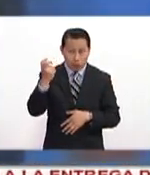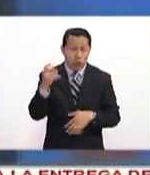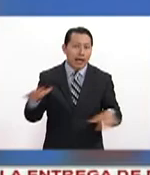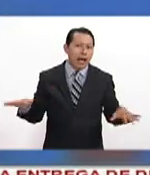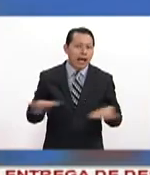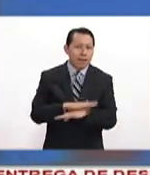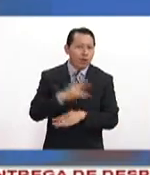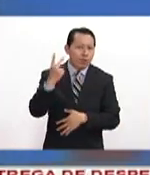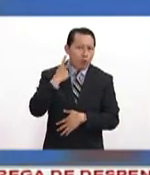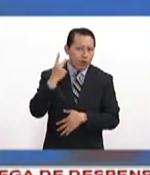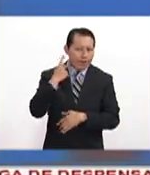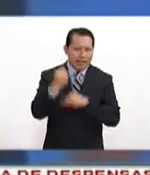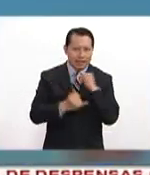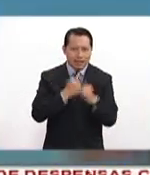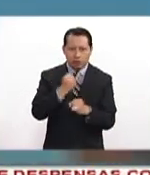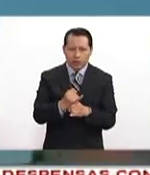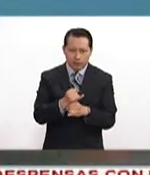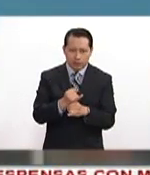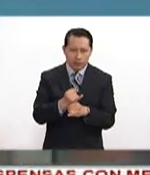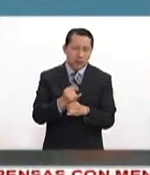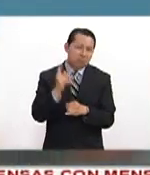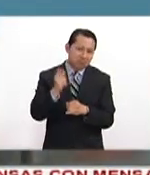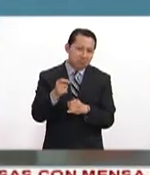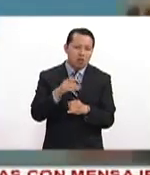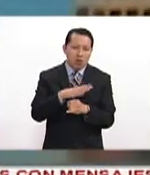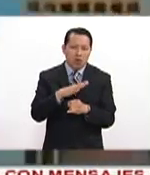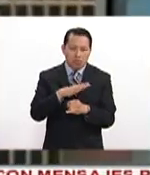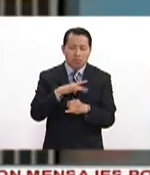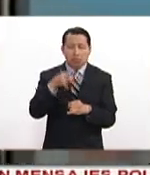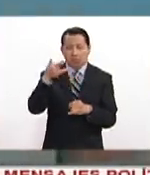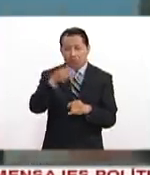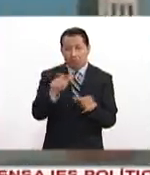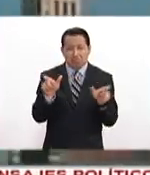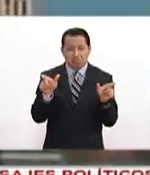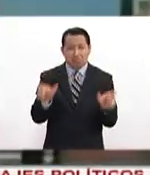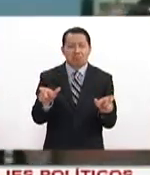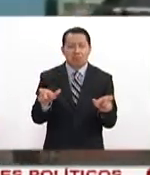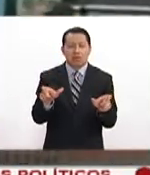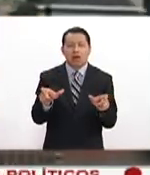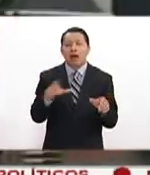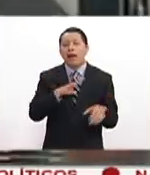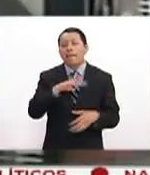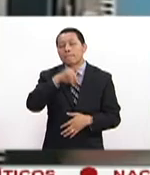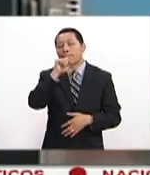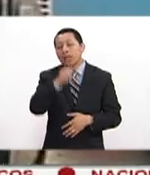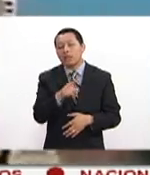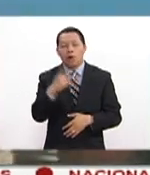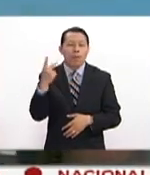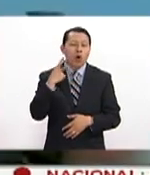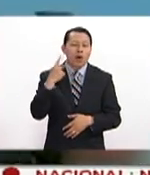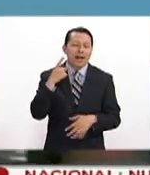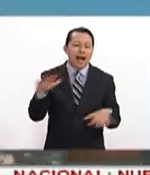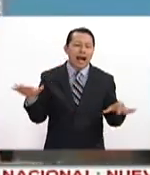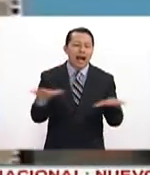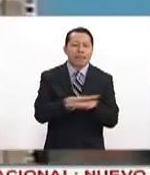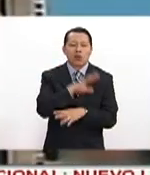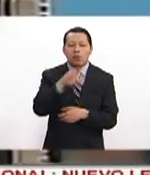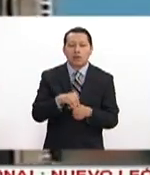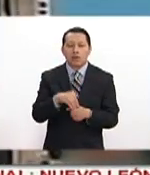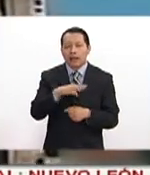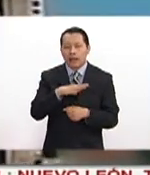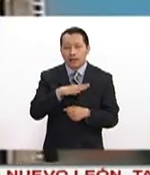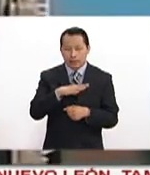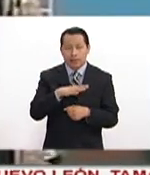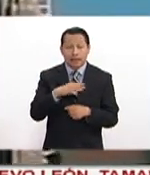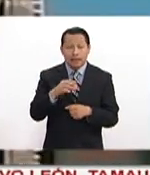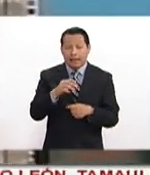políticas internacionales, pues no solamente de seguridad aérea, cambió la política en todos los aspectos. El lugar donde se erigía el